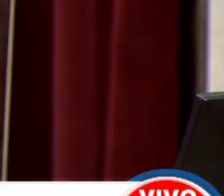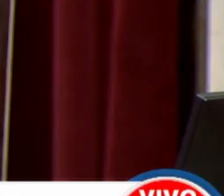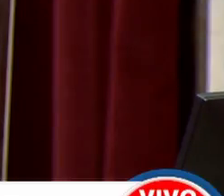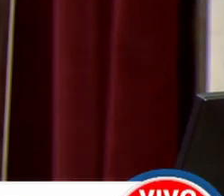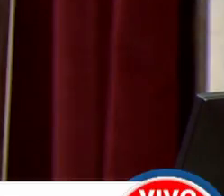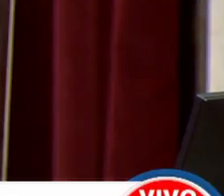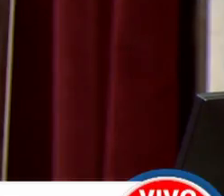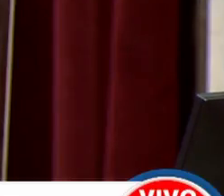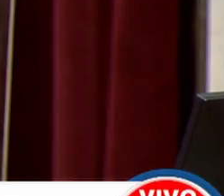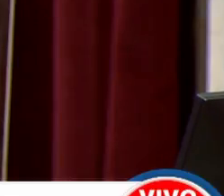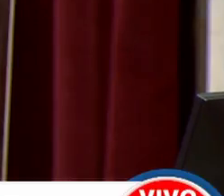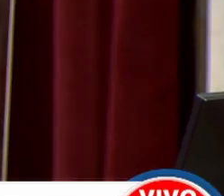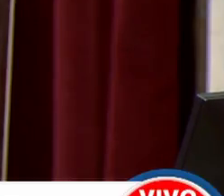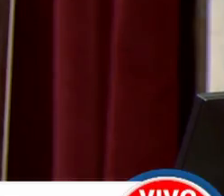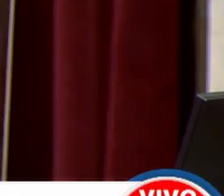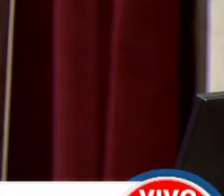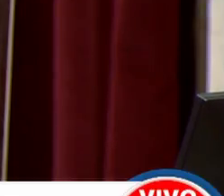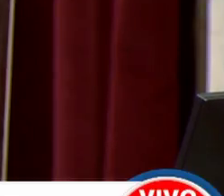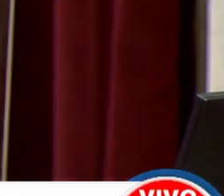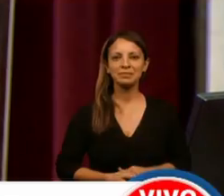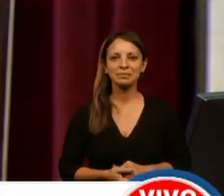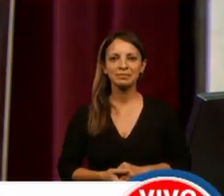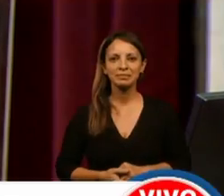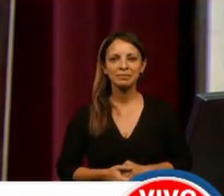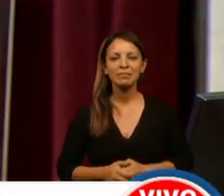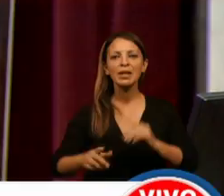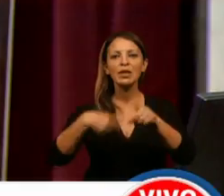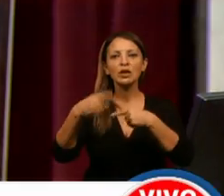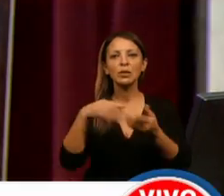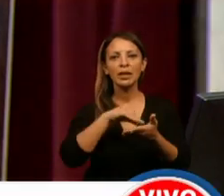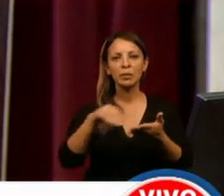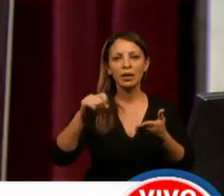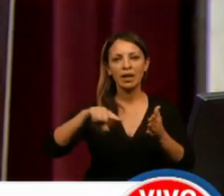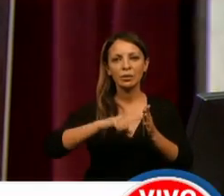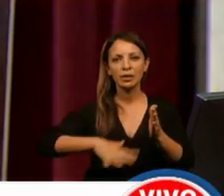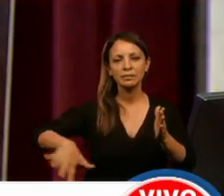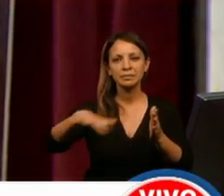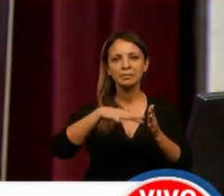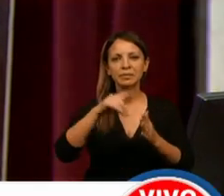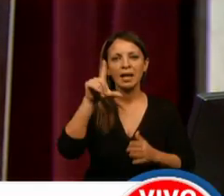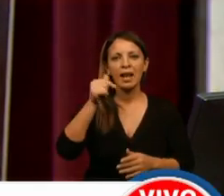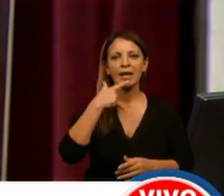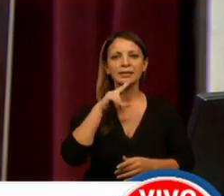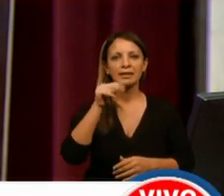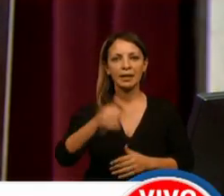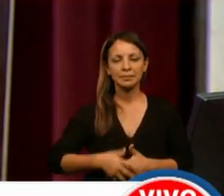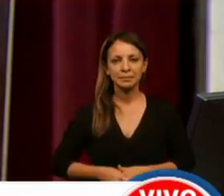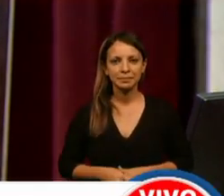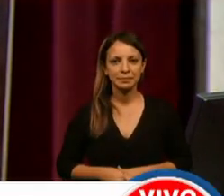tiempo de interbloque el diputado de la ciudad nos aires facundo suárez lastra